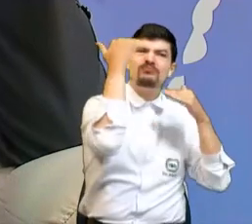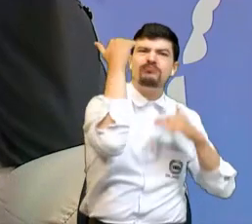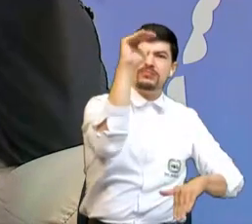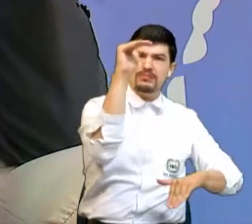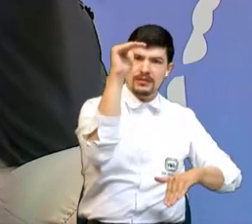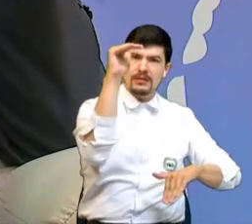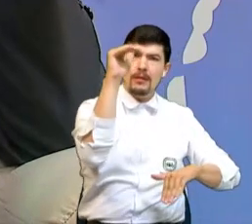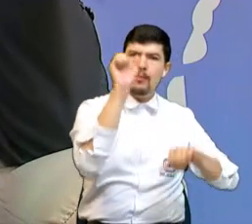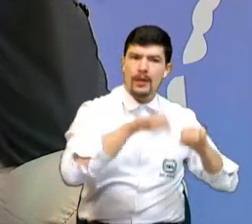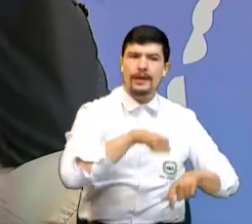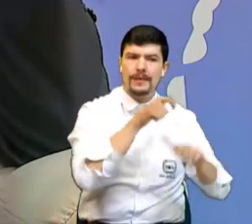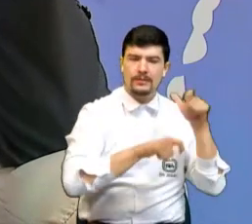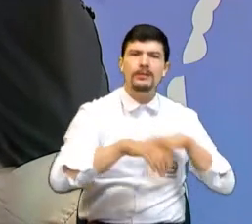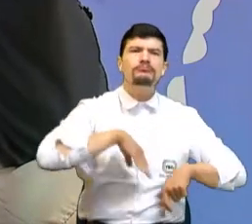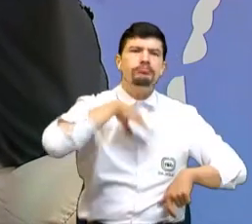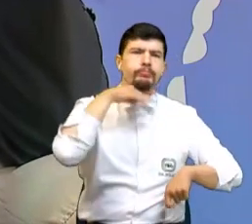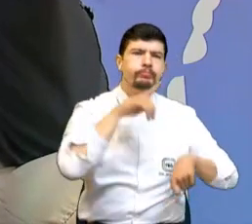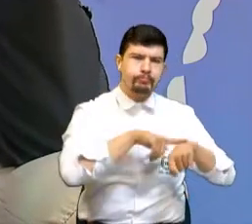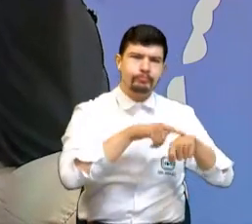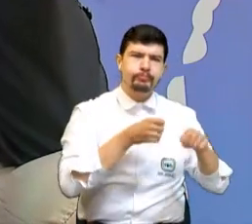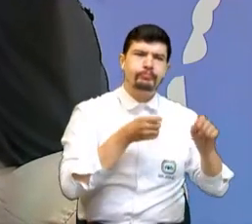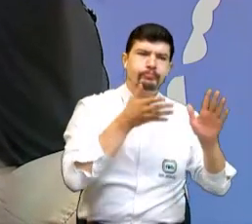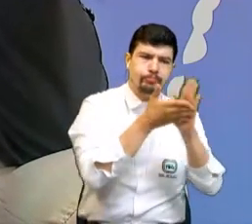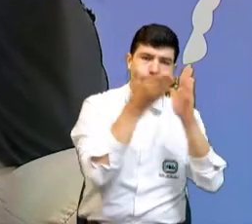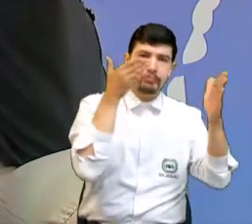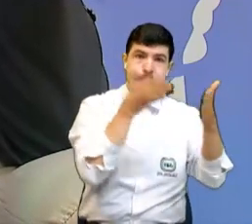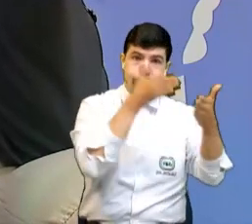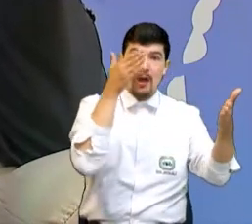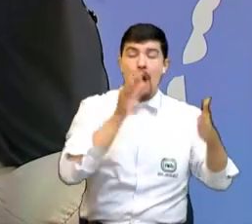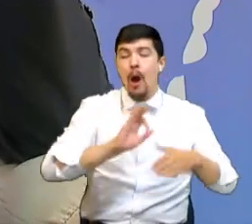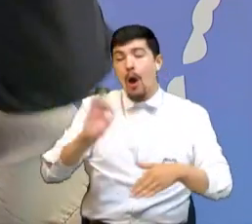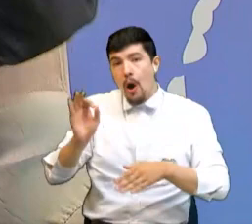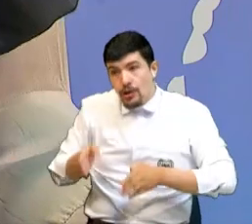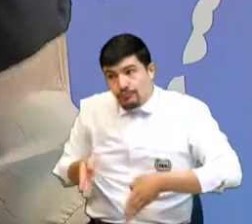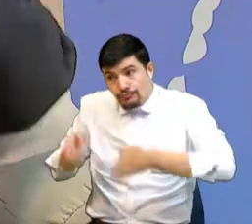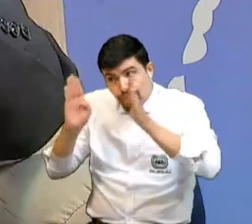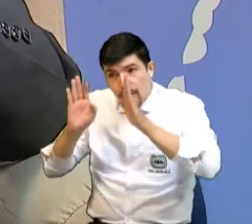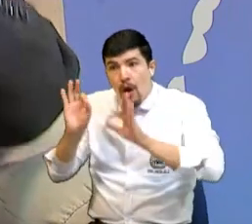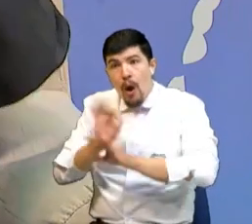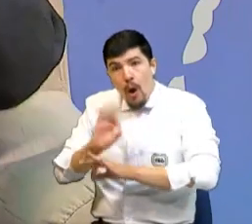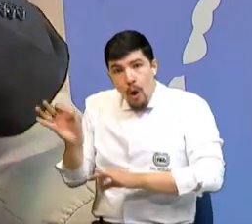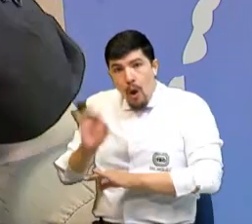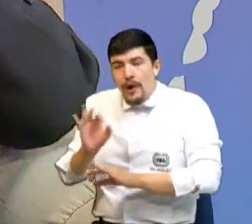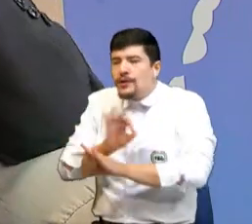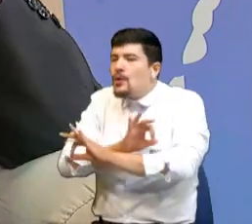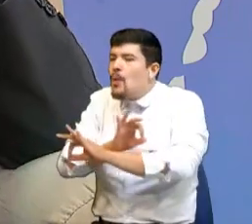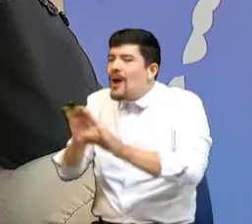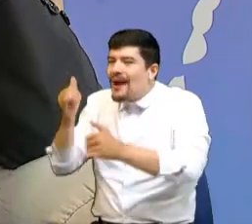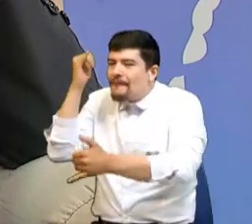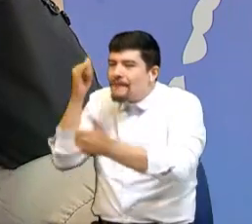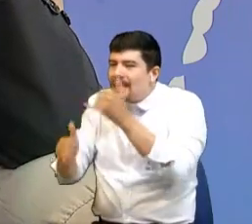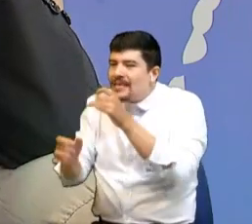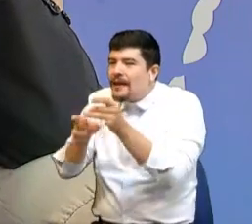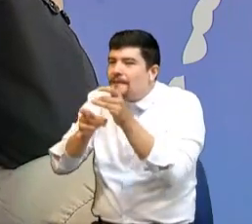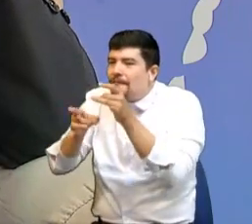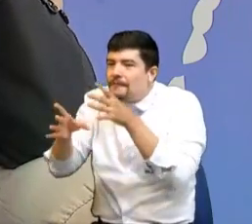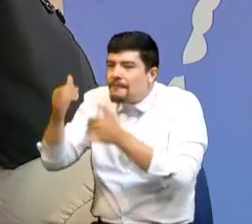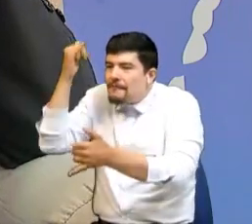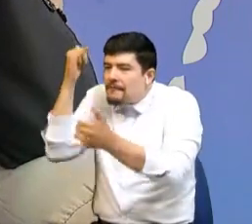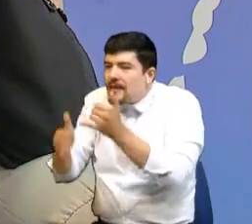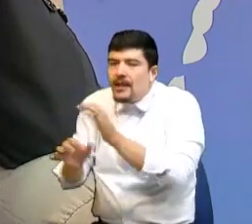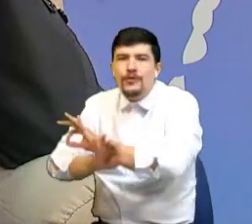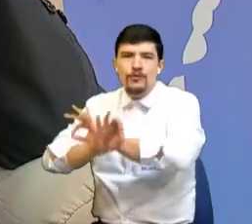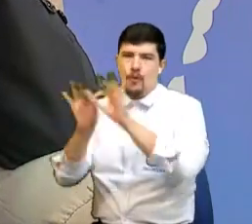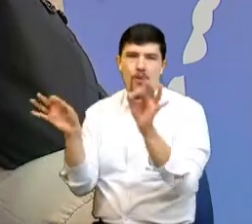uh-huh. ¿sí? O tornarlo imprescriptible por equiparándolo a un delito de lesa